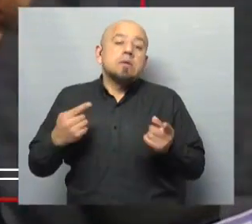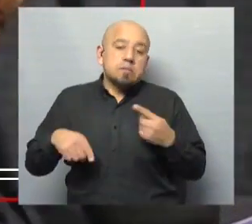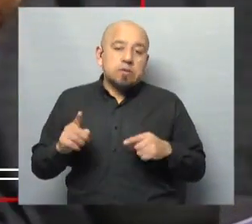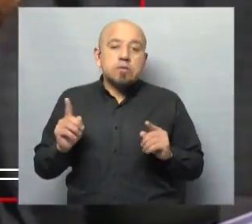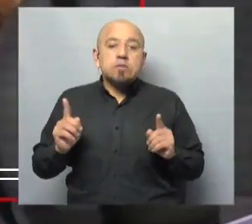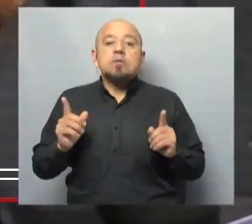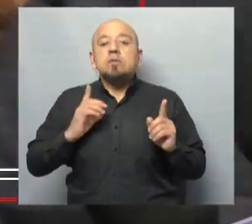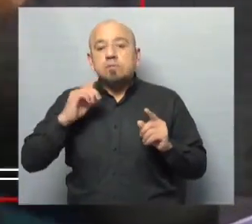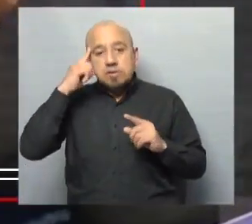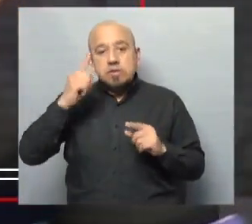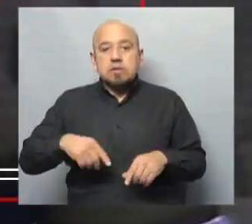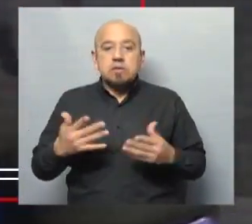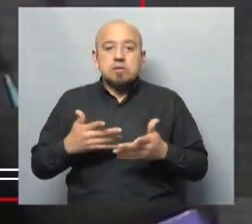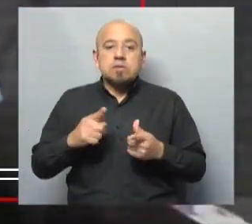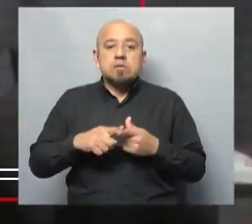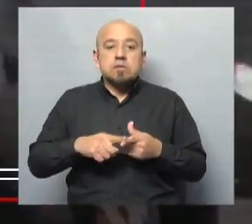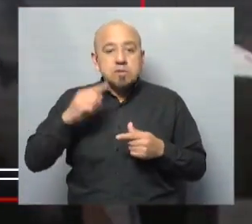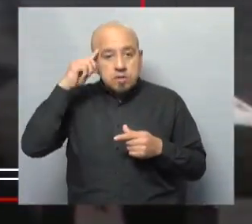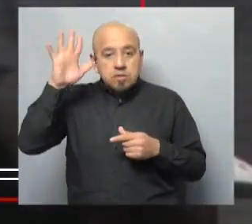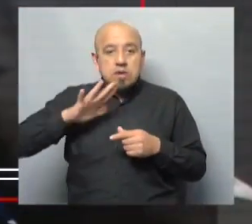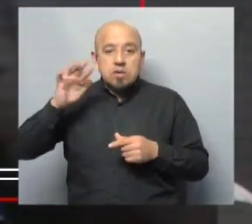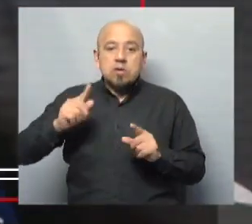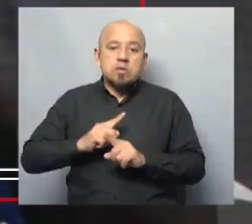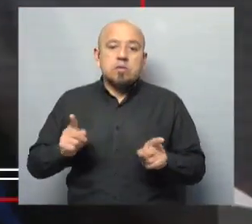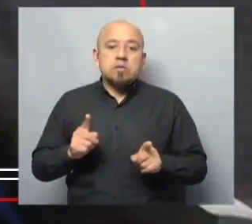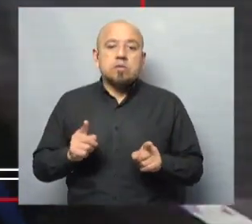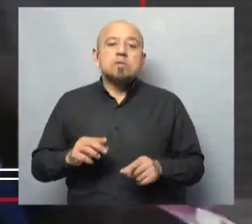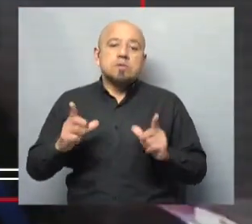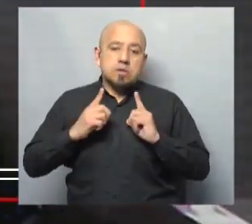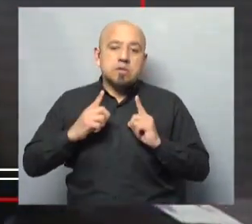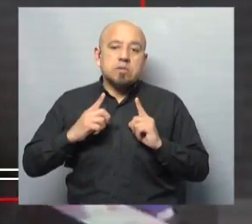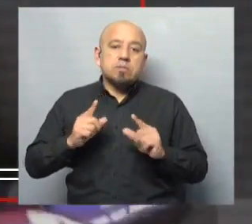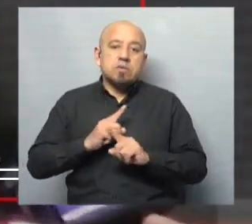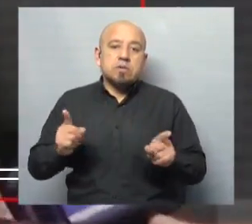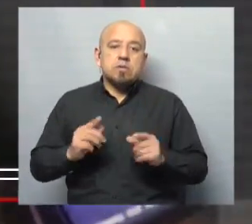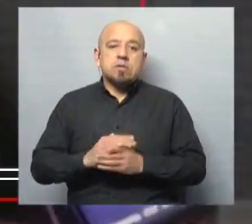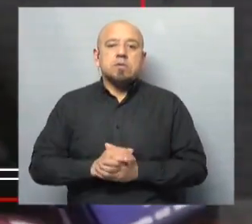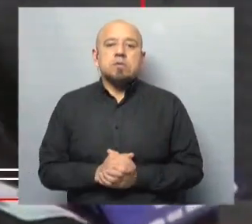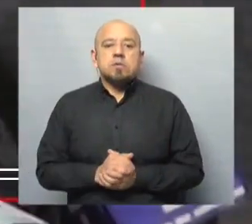pero supongo que no espero que no espero nada más que supongo